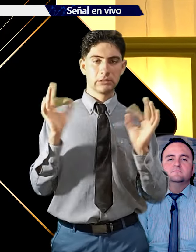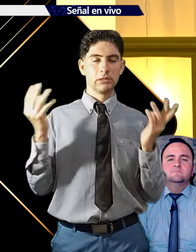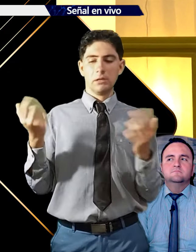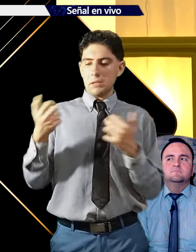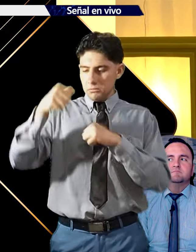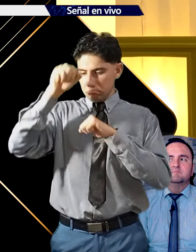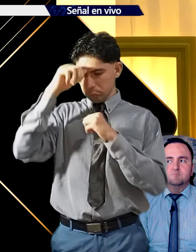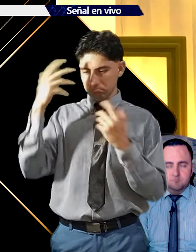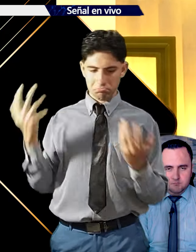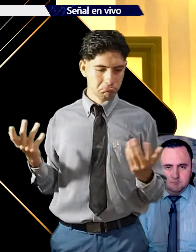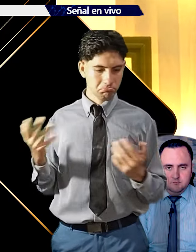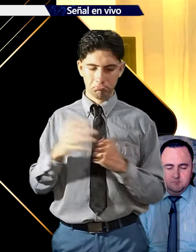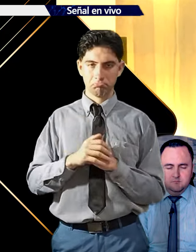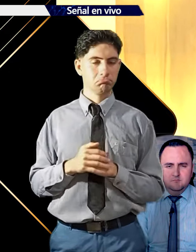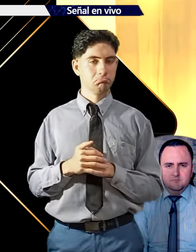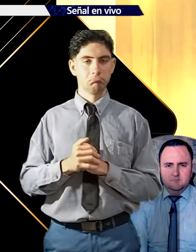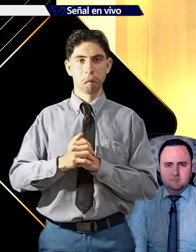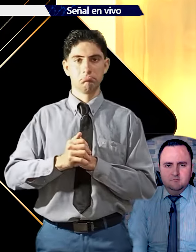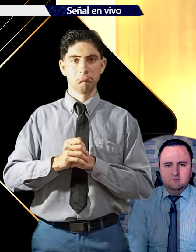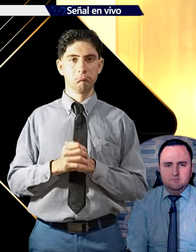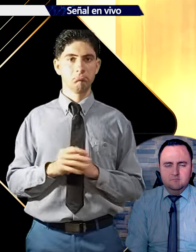una mosca.